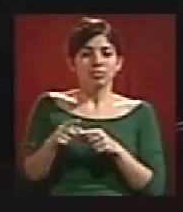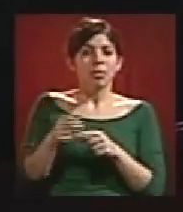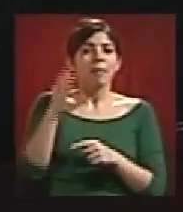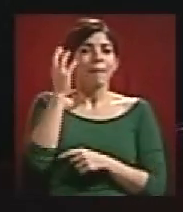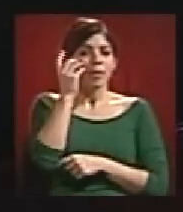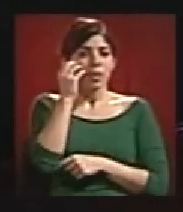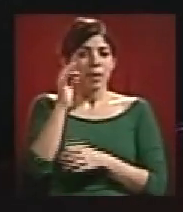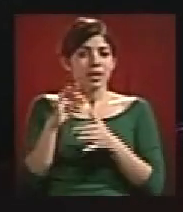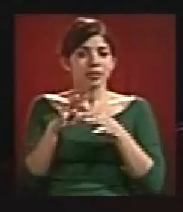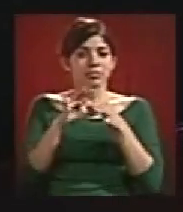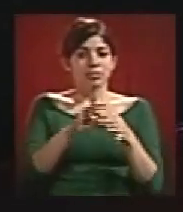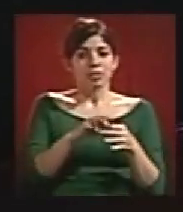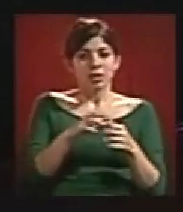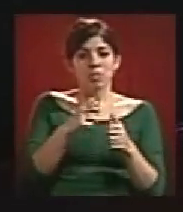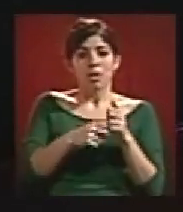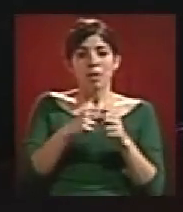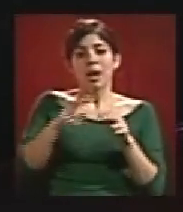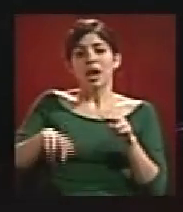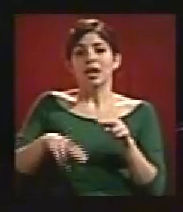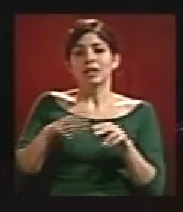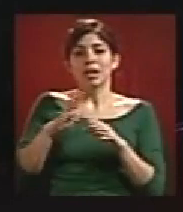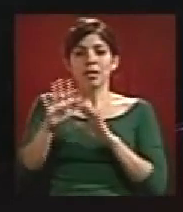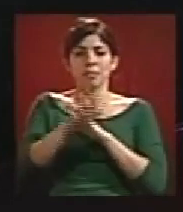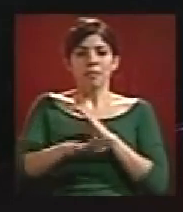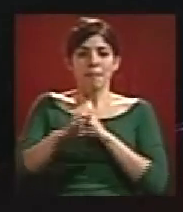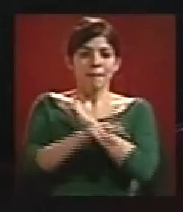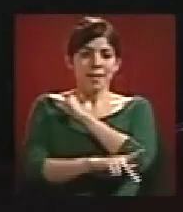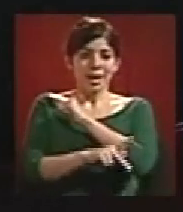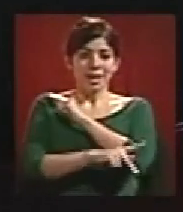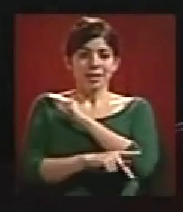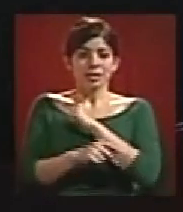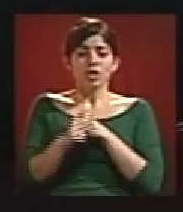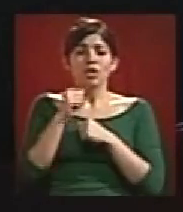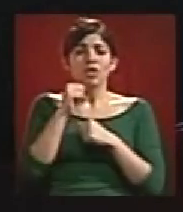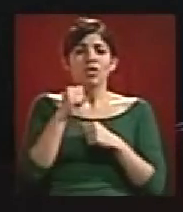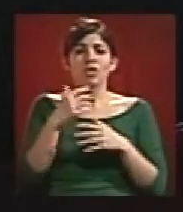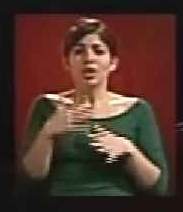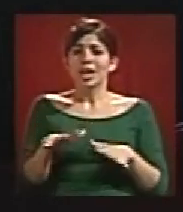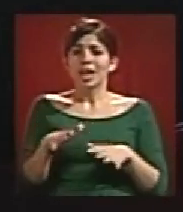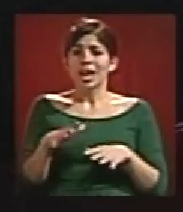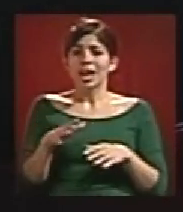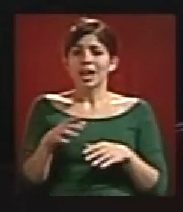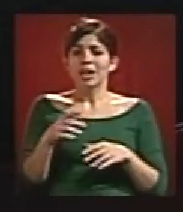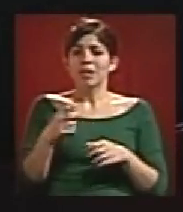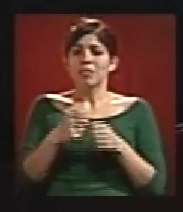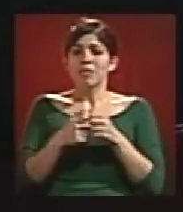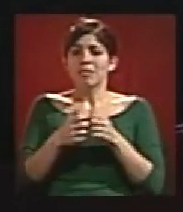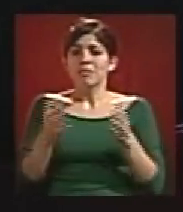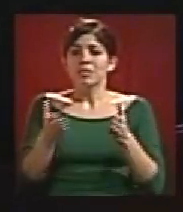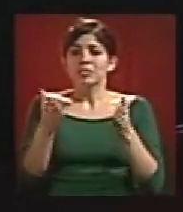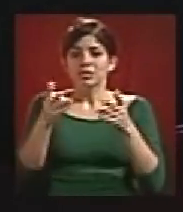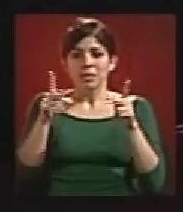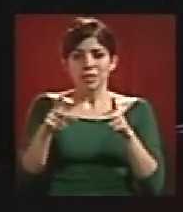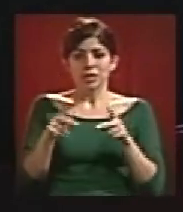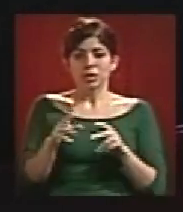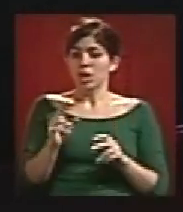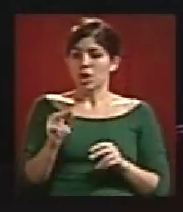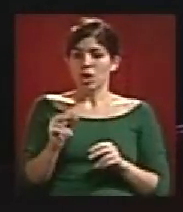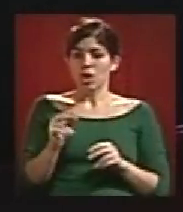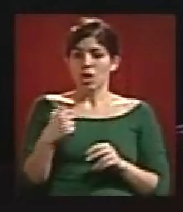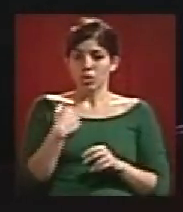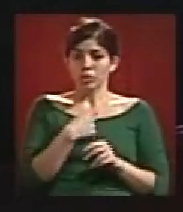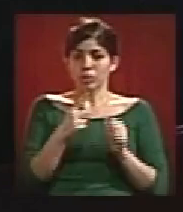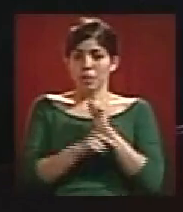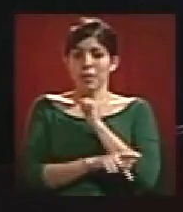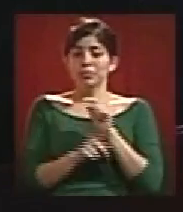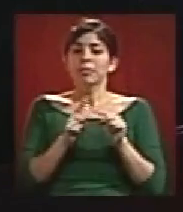problemas inflacionarios que ya traíamos. Entonces yo creo que sin querer desatar preocupaciones innecesarias en esta pequeña economía nuestra, pero lo